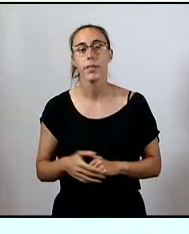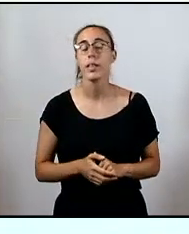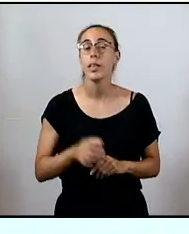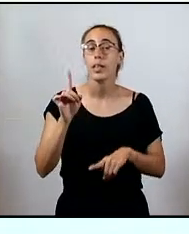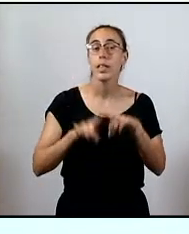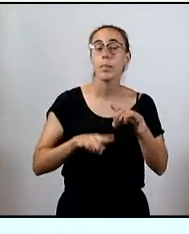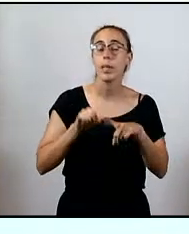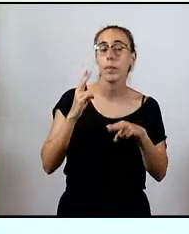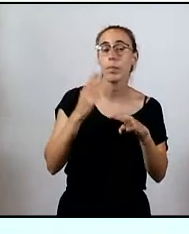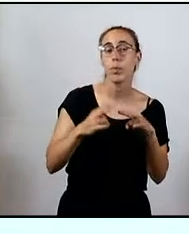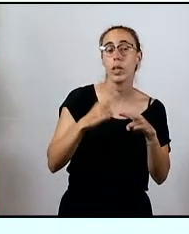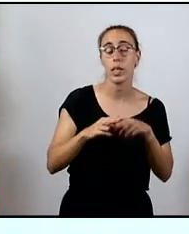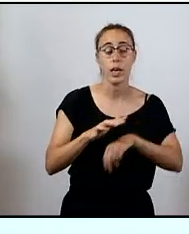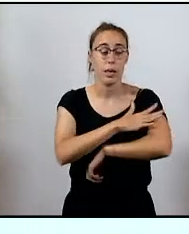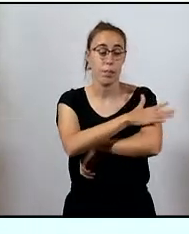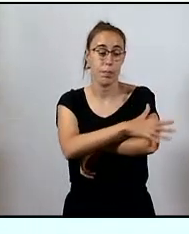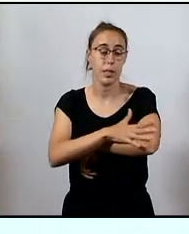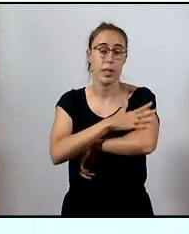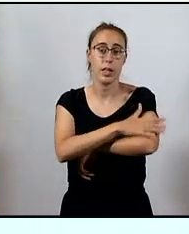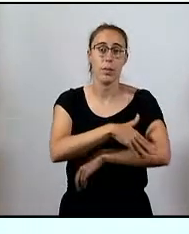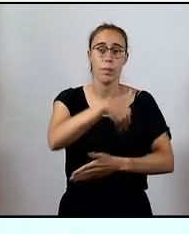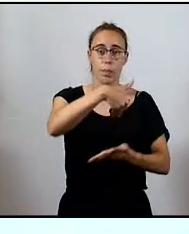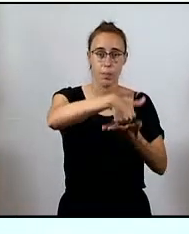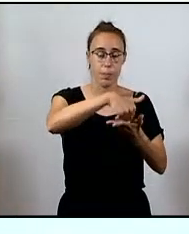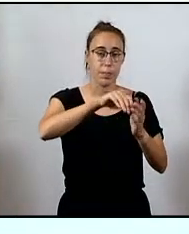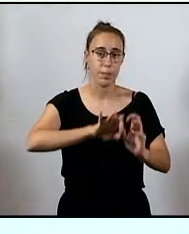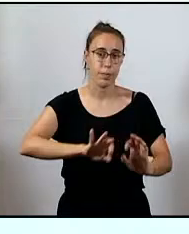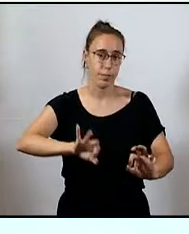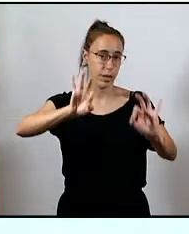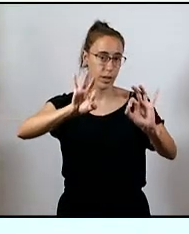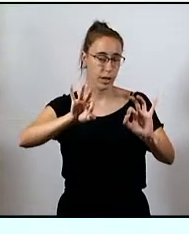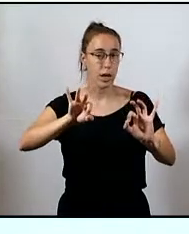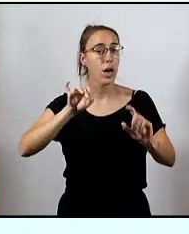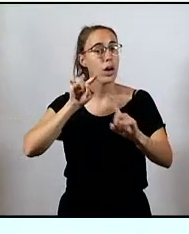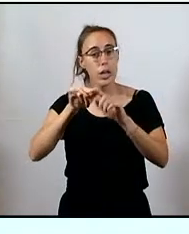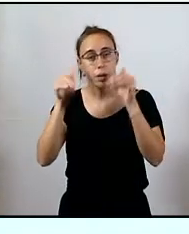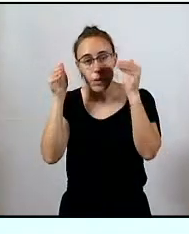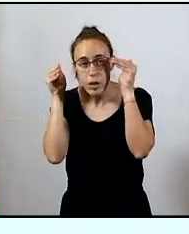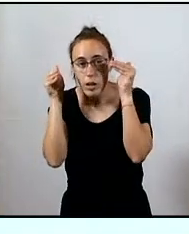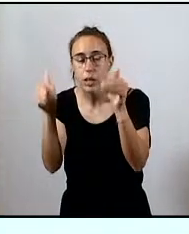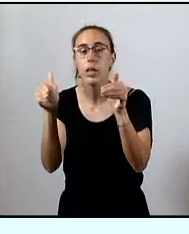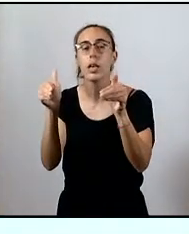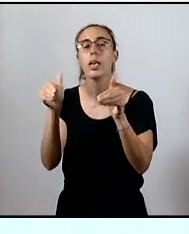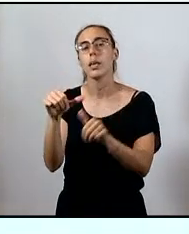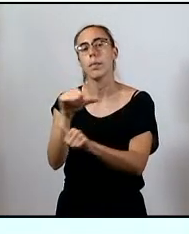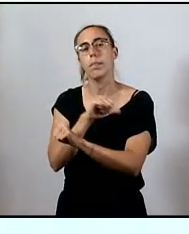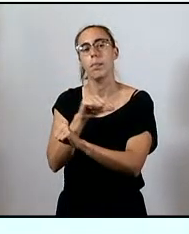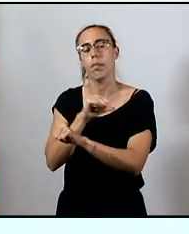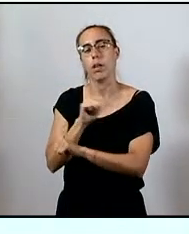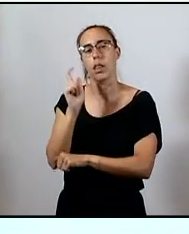nos ha pedido que particularmente pongamos el foco en personas desempleadas de larga duración y